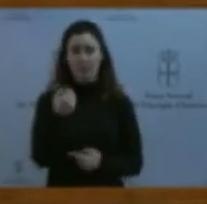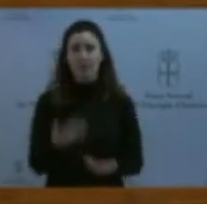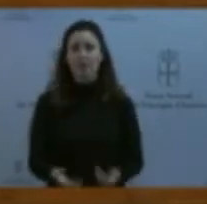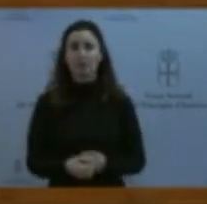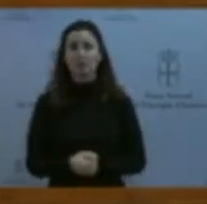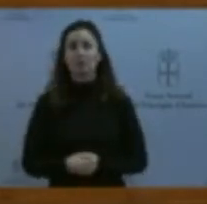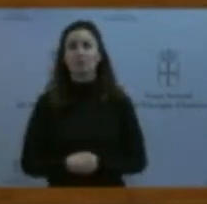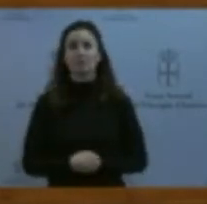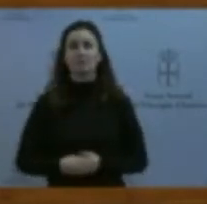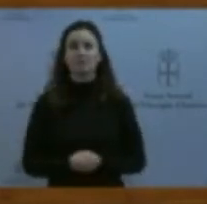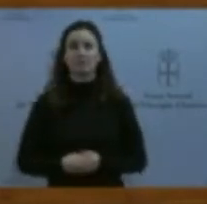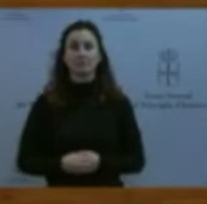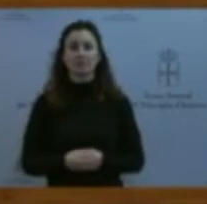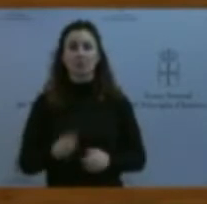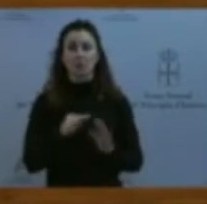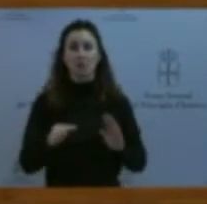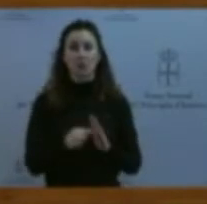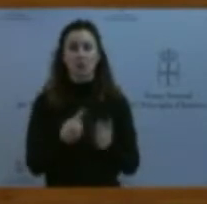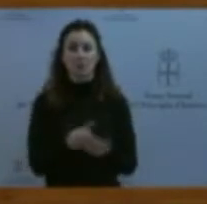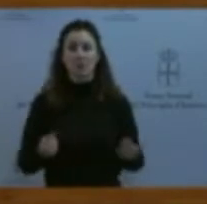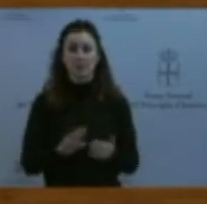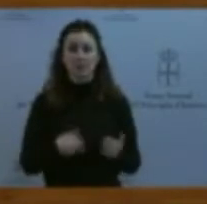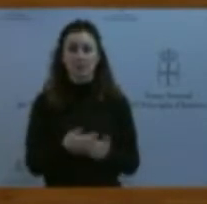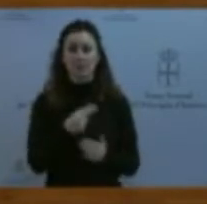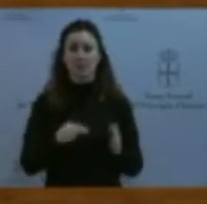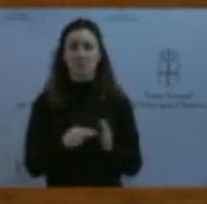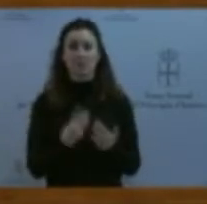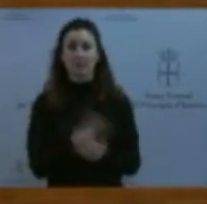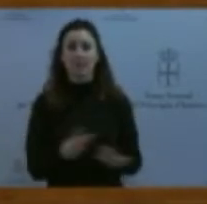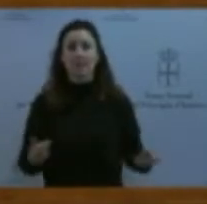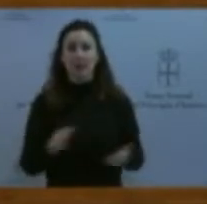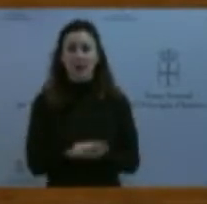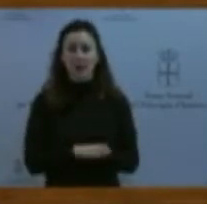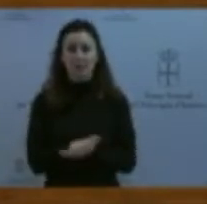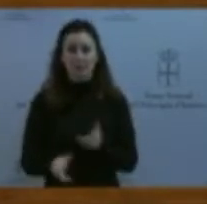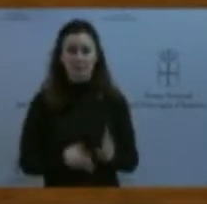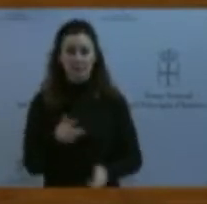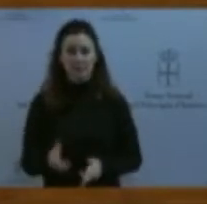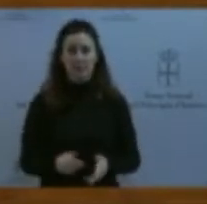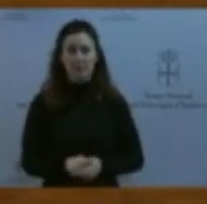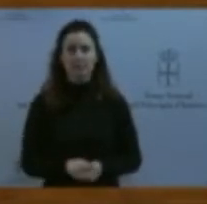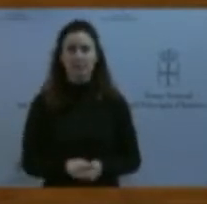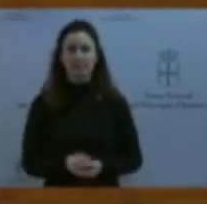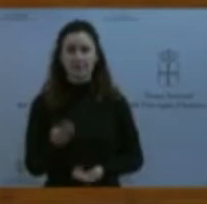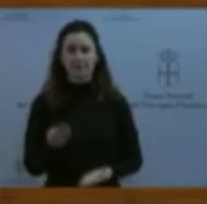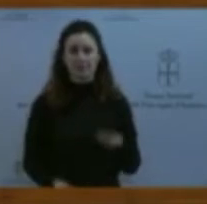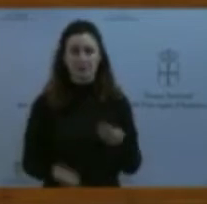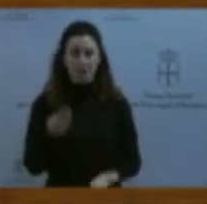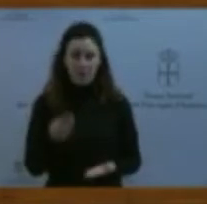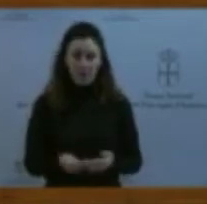y 2018 en el caso del País Vasco. La evaluación, otro